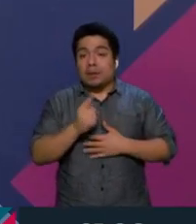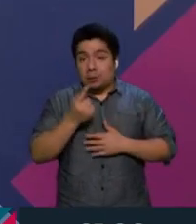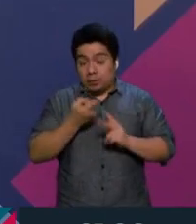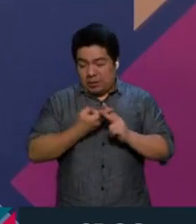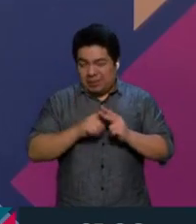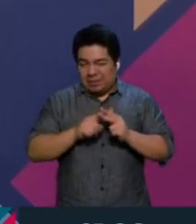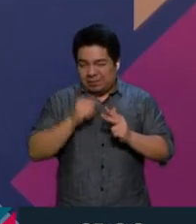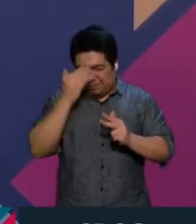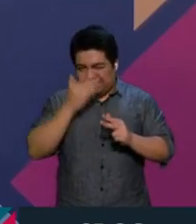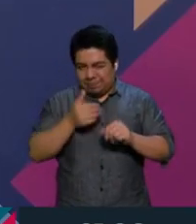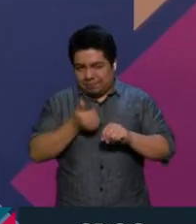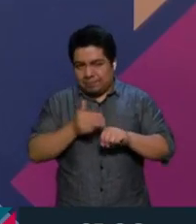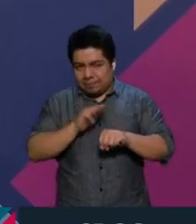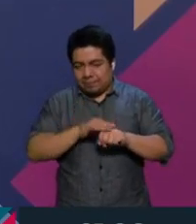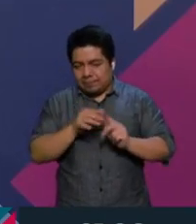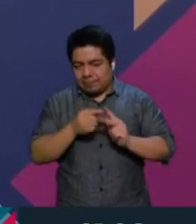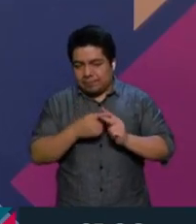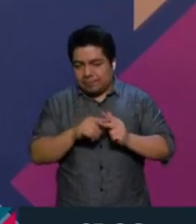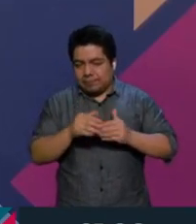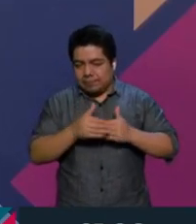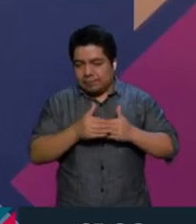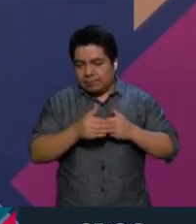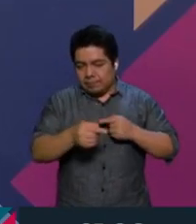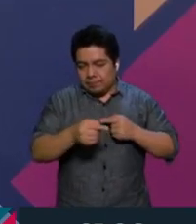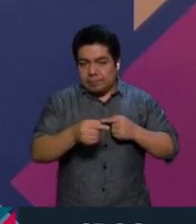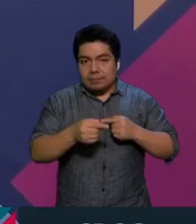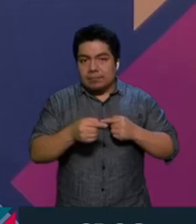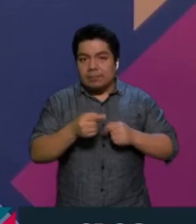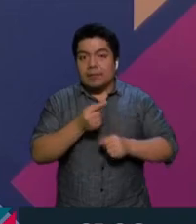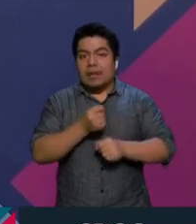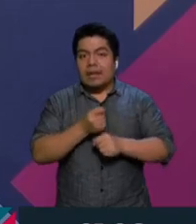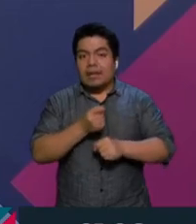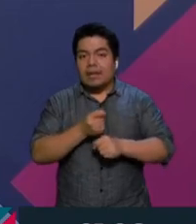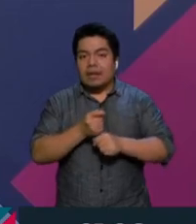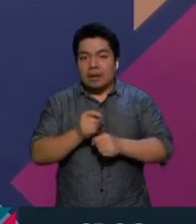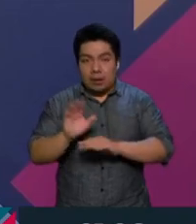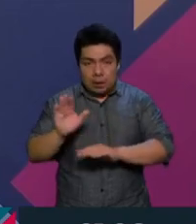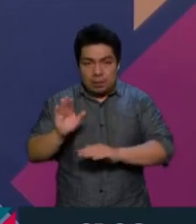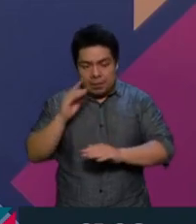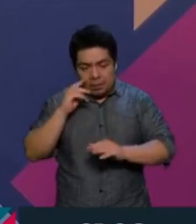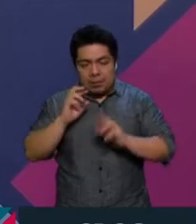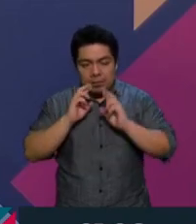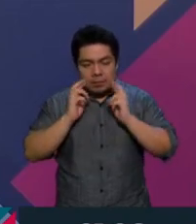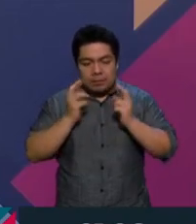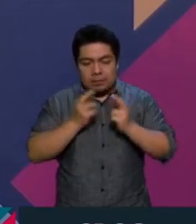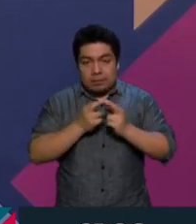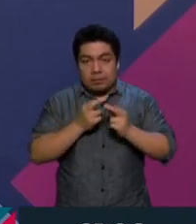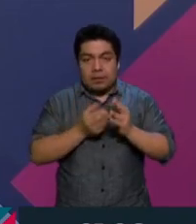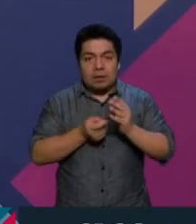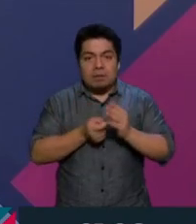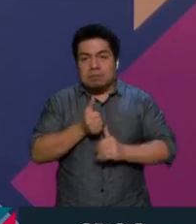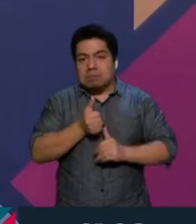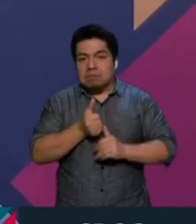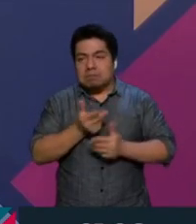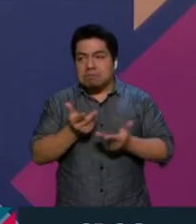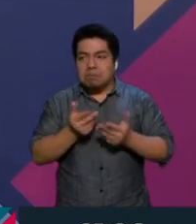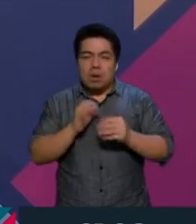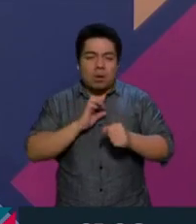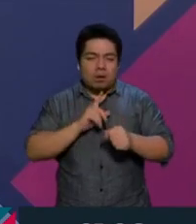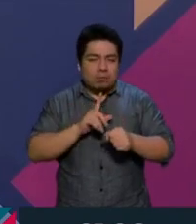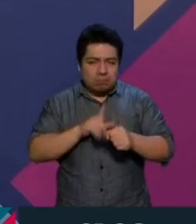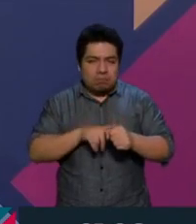inició la administración, fue la primera sesión solemne del Consejo. Una sesión solemne o